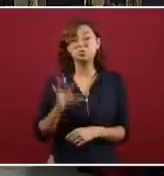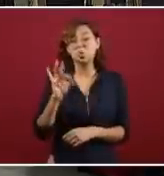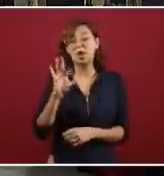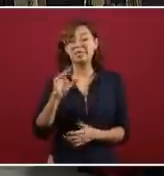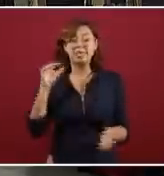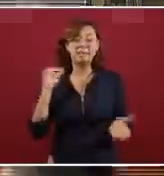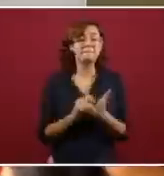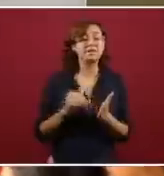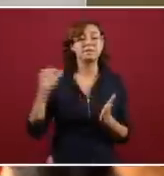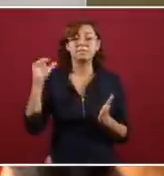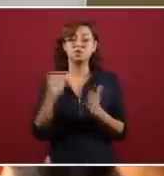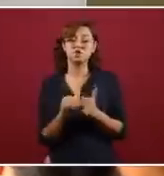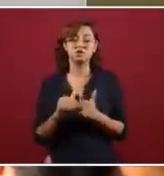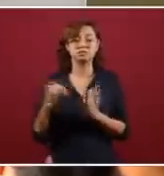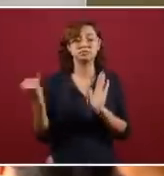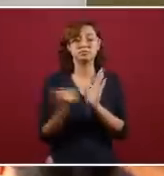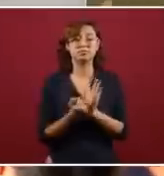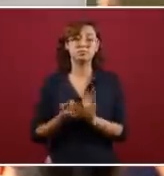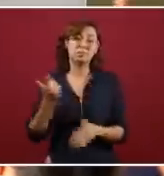millones